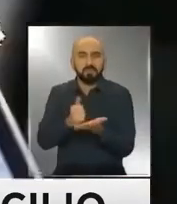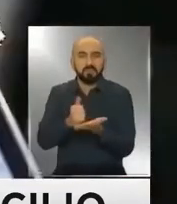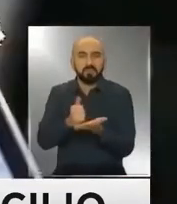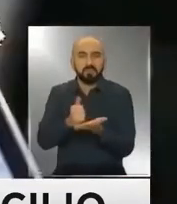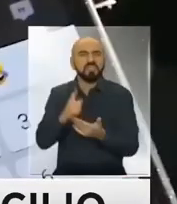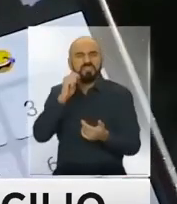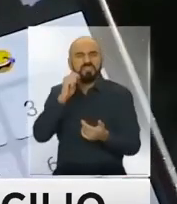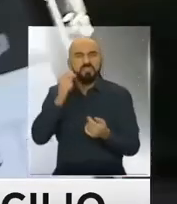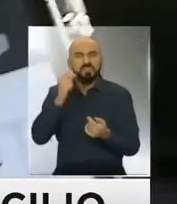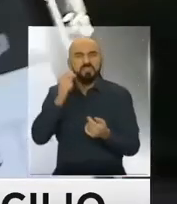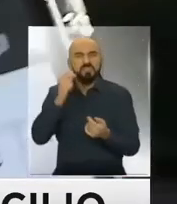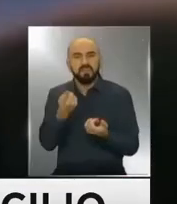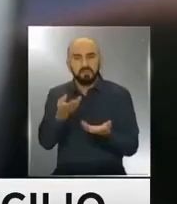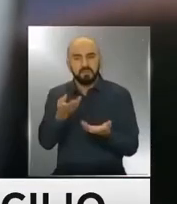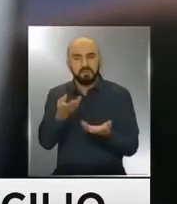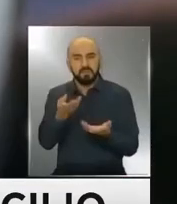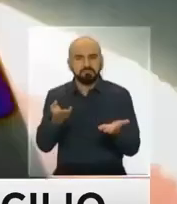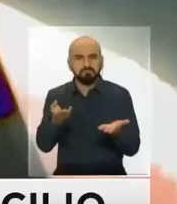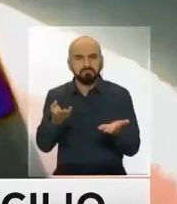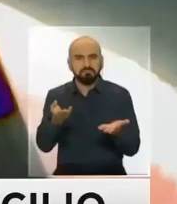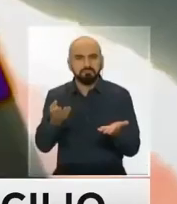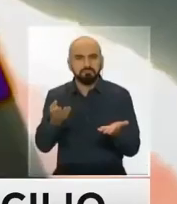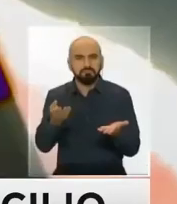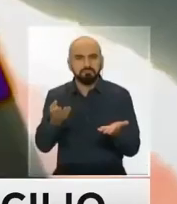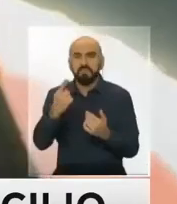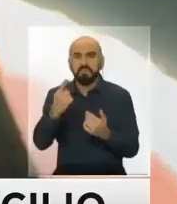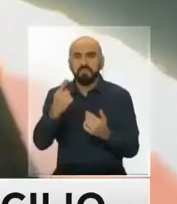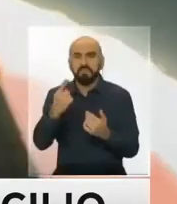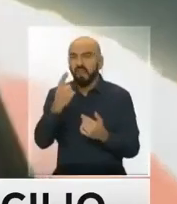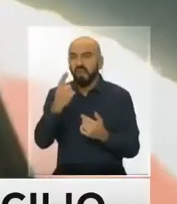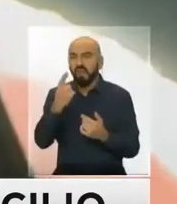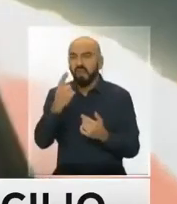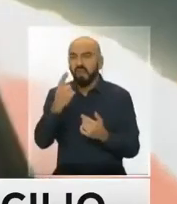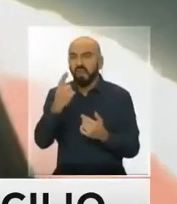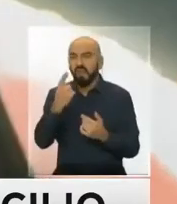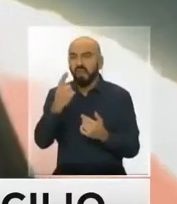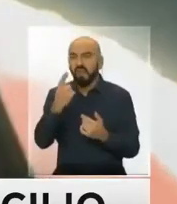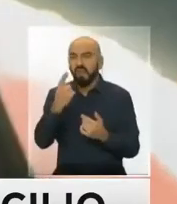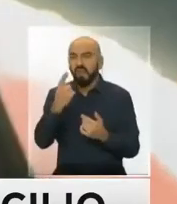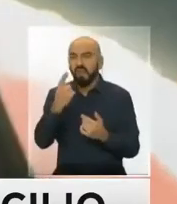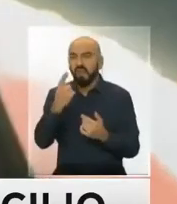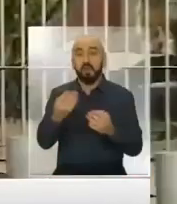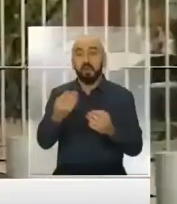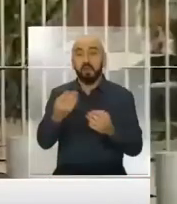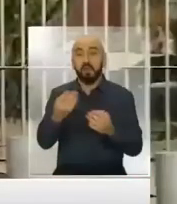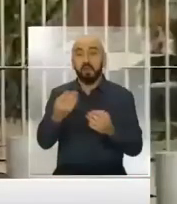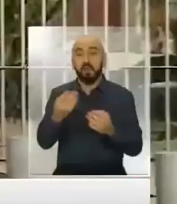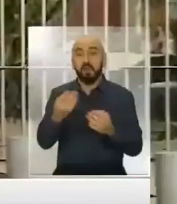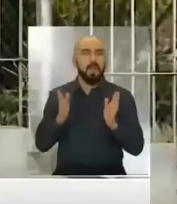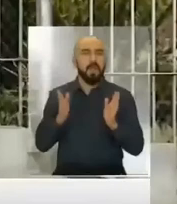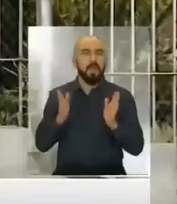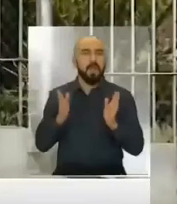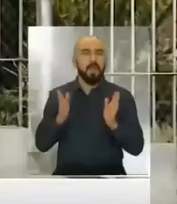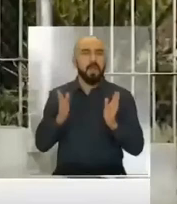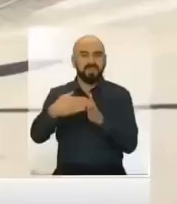el gramo en Roca Real. Dice que esperemos en una esquina y se acercan dos personas. ¿Cómo